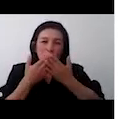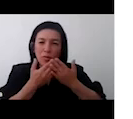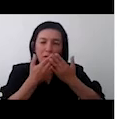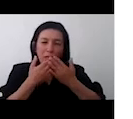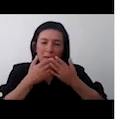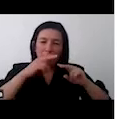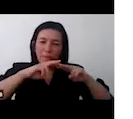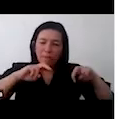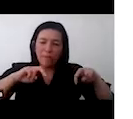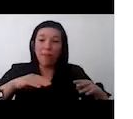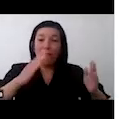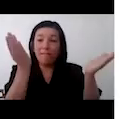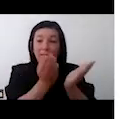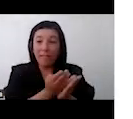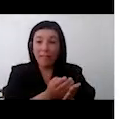del Valle del Marga Marga,